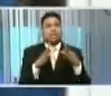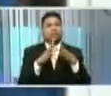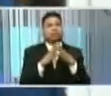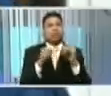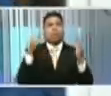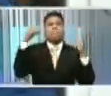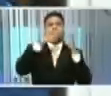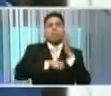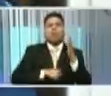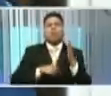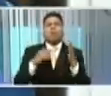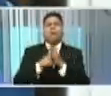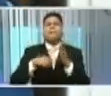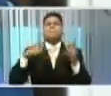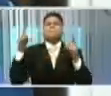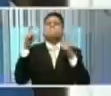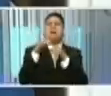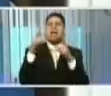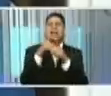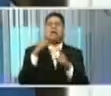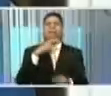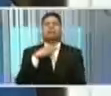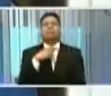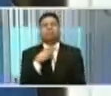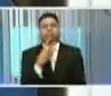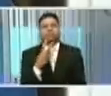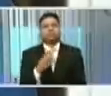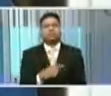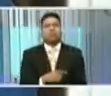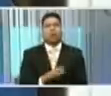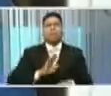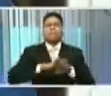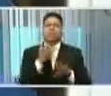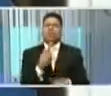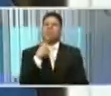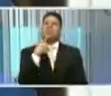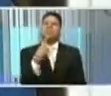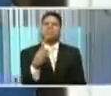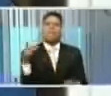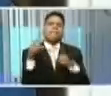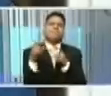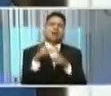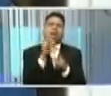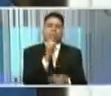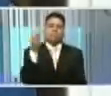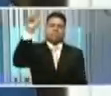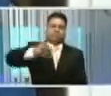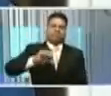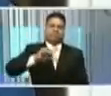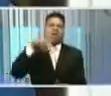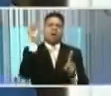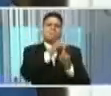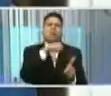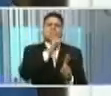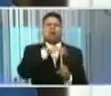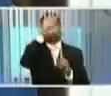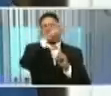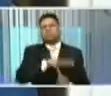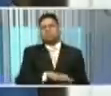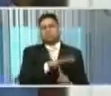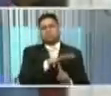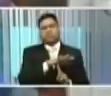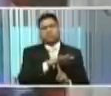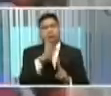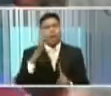de palabra, porque insultar a una mujer de la manera que se ha insultado a la mujer patriota